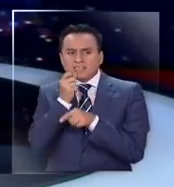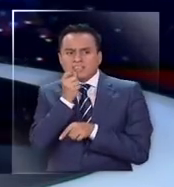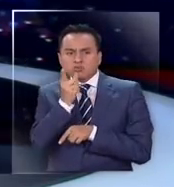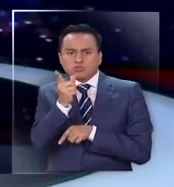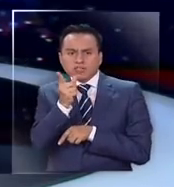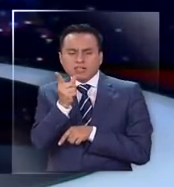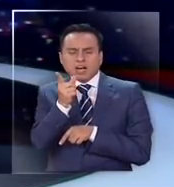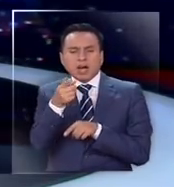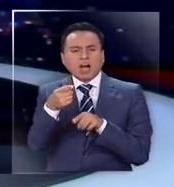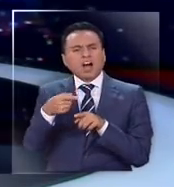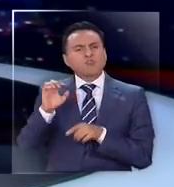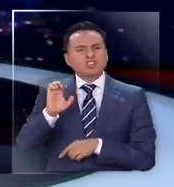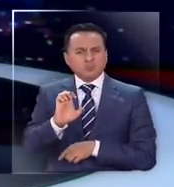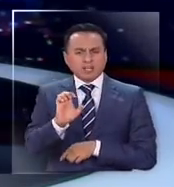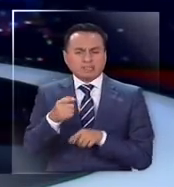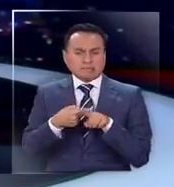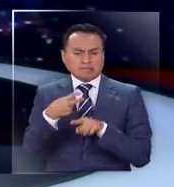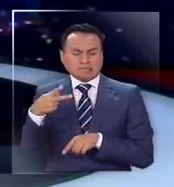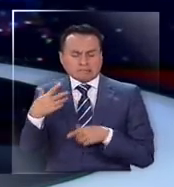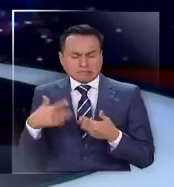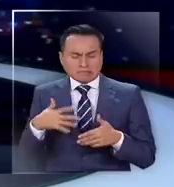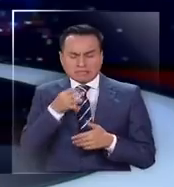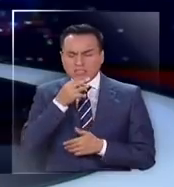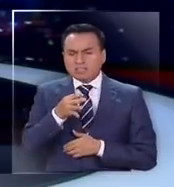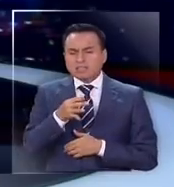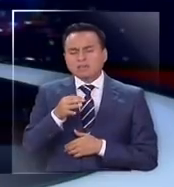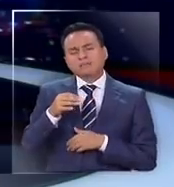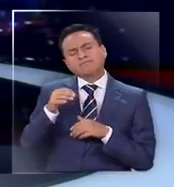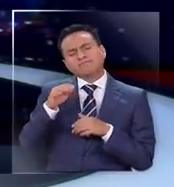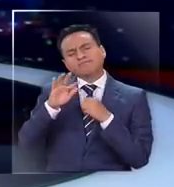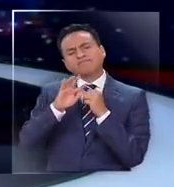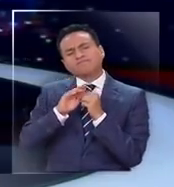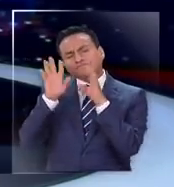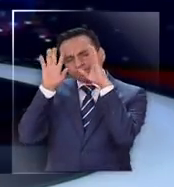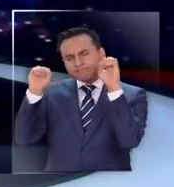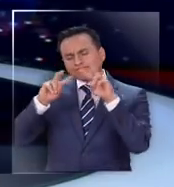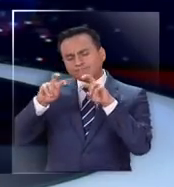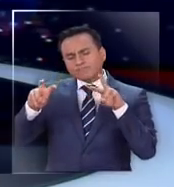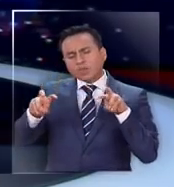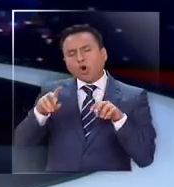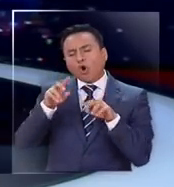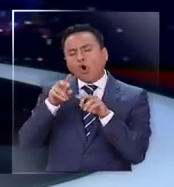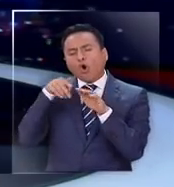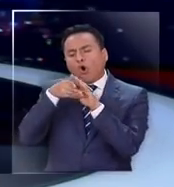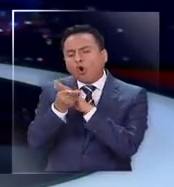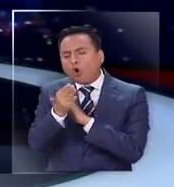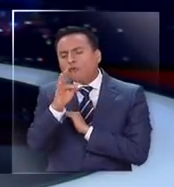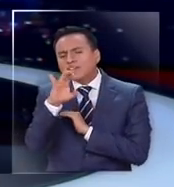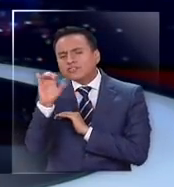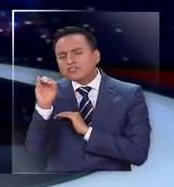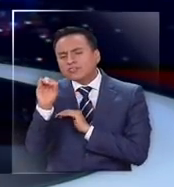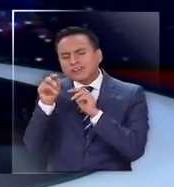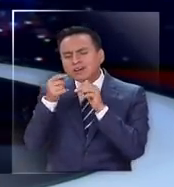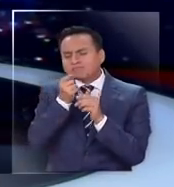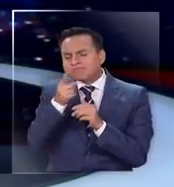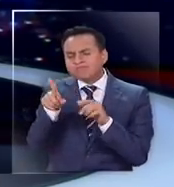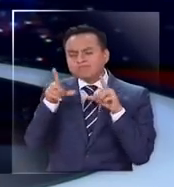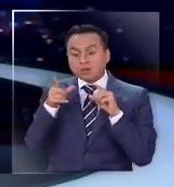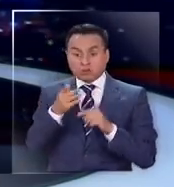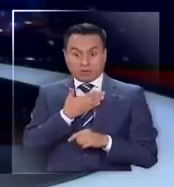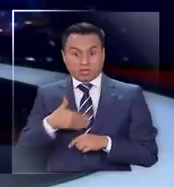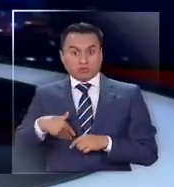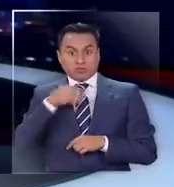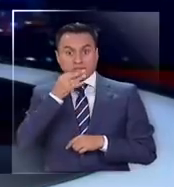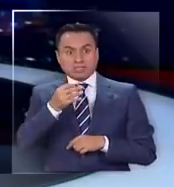por abuso sexual. La Fiscalía anunció que abrirá una investigación de oficio por estas acusaciones que el gobierno calificó